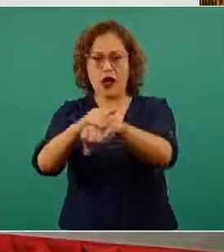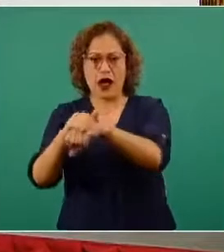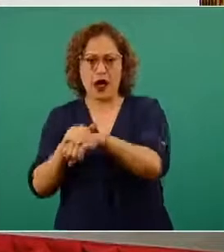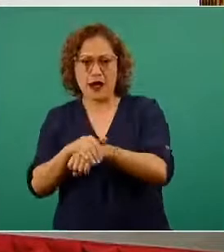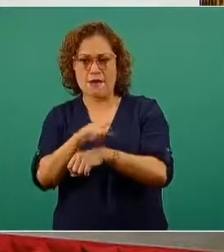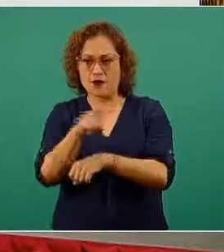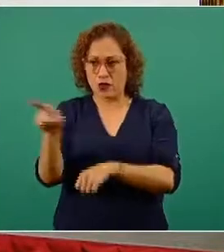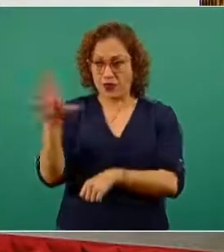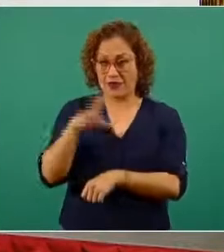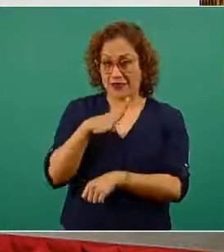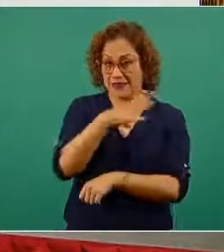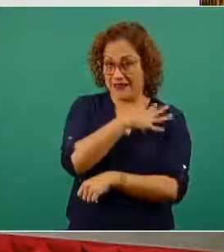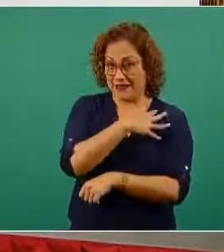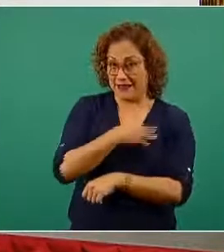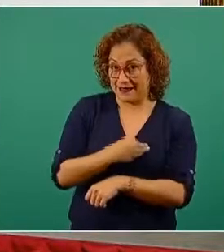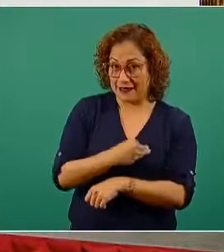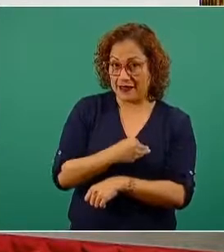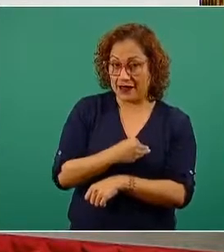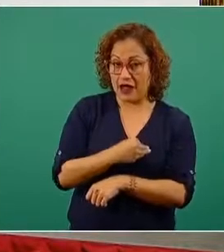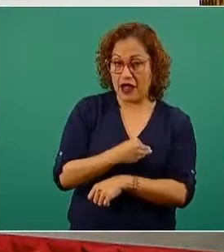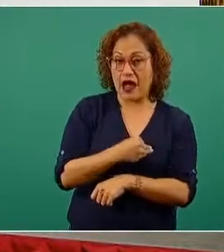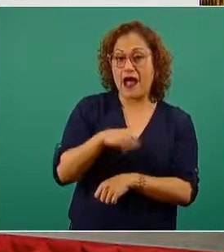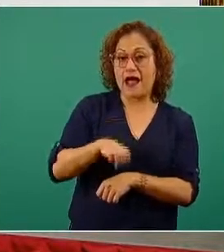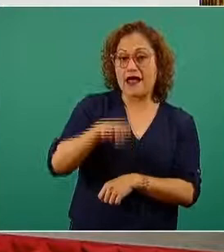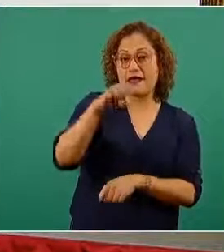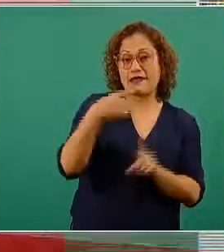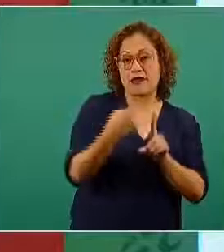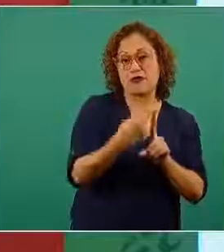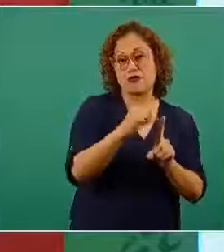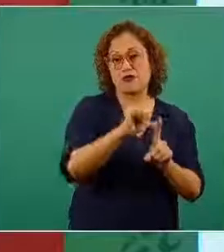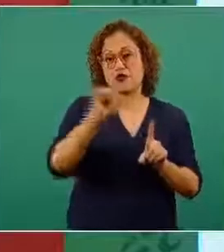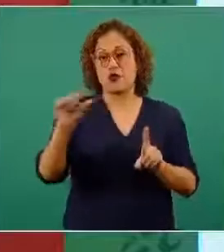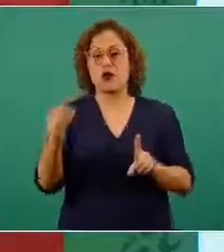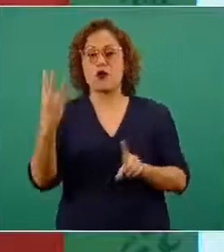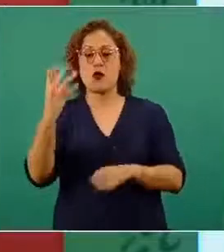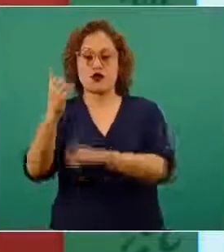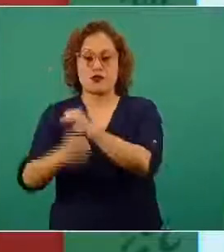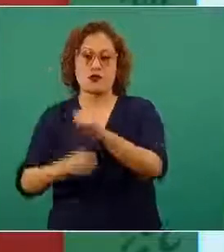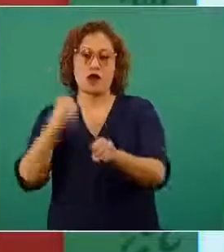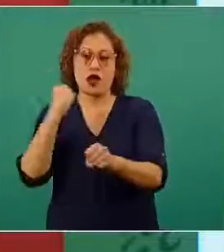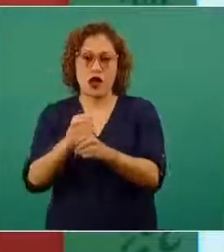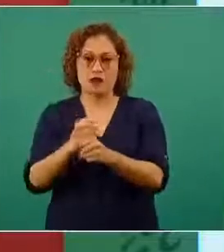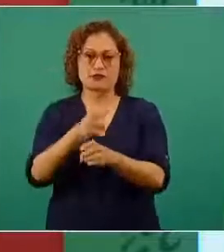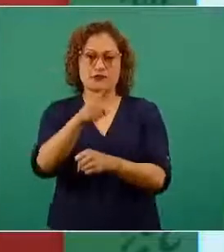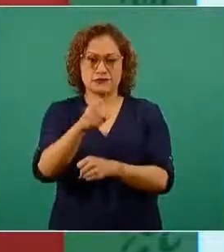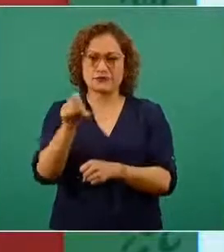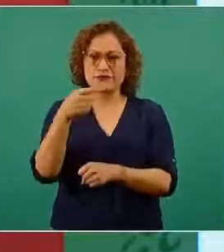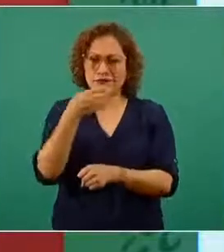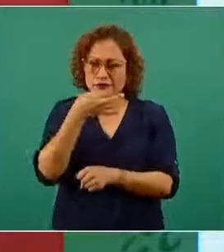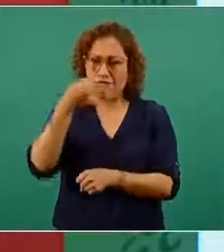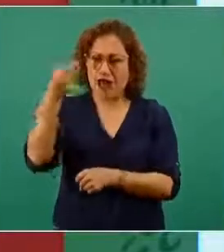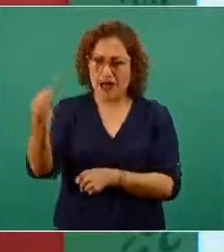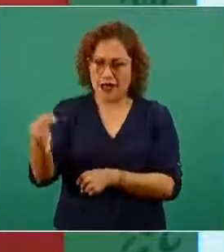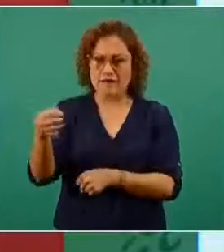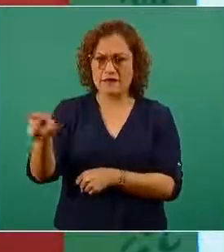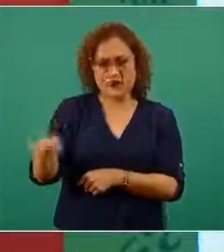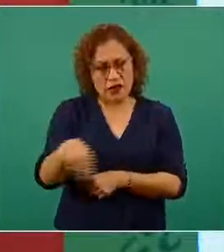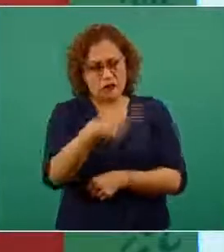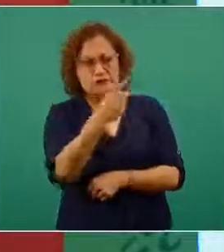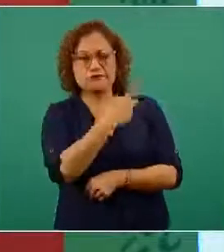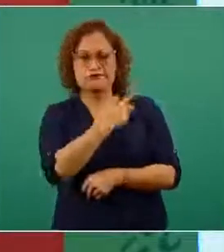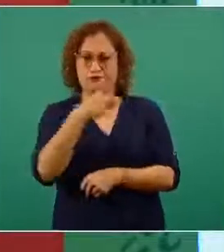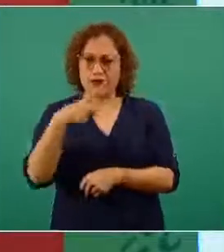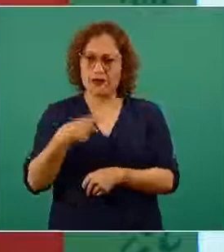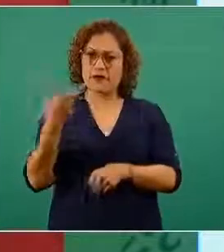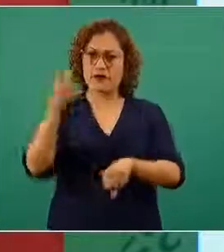un hijo o hija de 1 a 4 años, recomiéndele que vaya a vacunarse para protegerle del sarampión y para ayudar